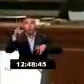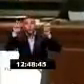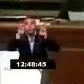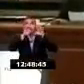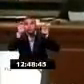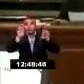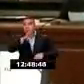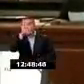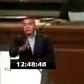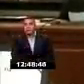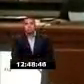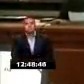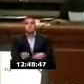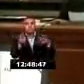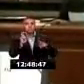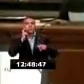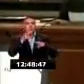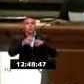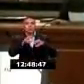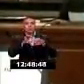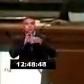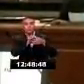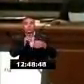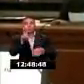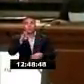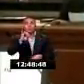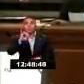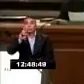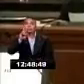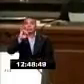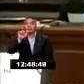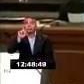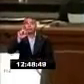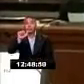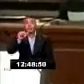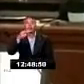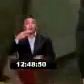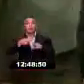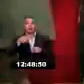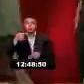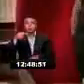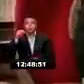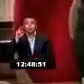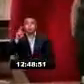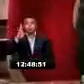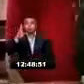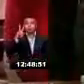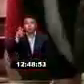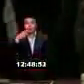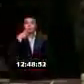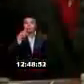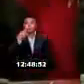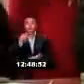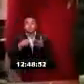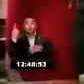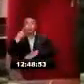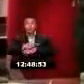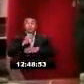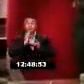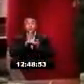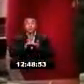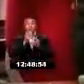por otra parte el ex colaborador de viviana bonilla gustavo bucarán dijo que es testigo fiscalía pues el día de su versión